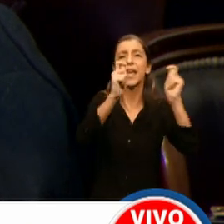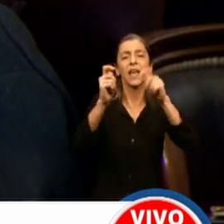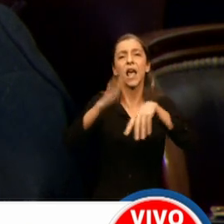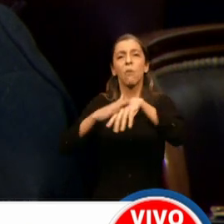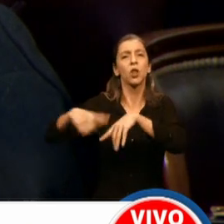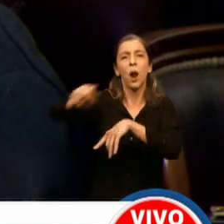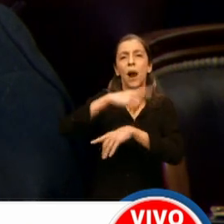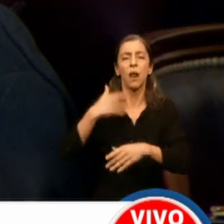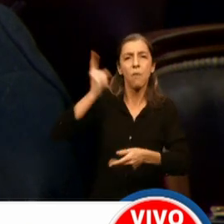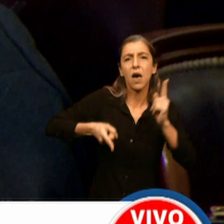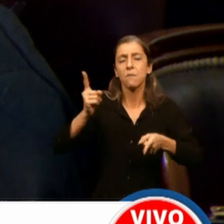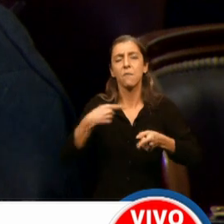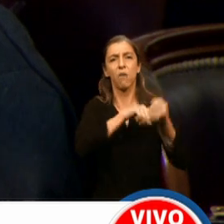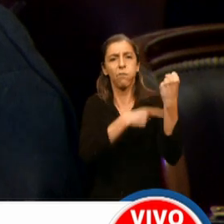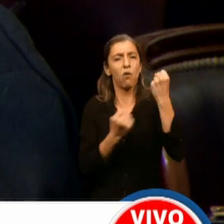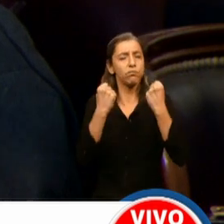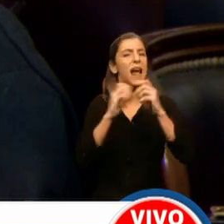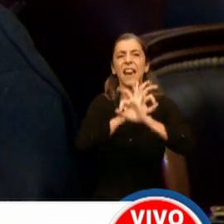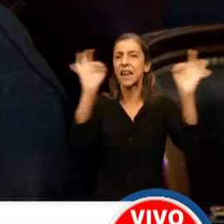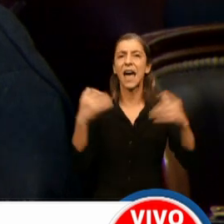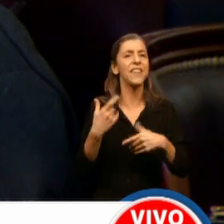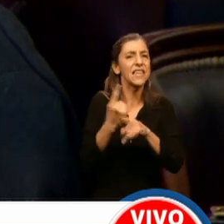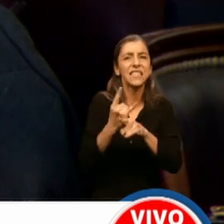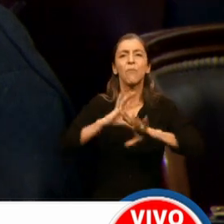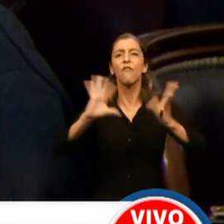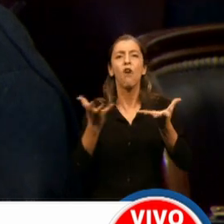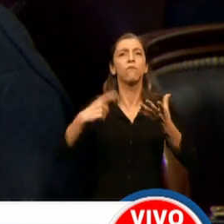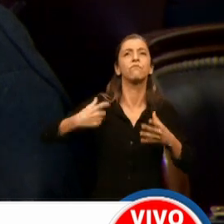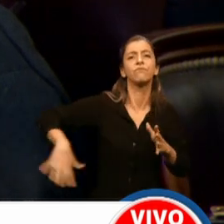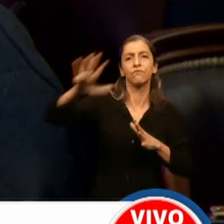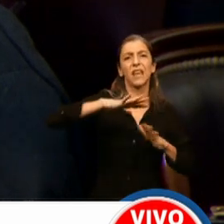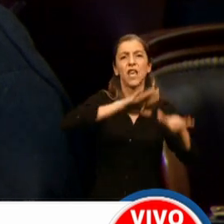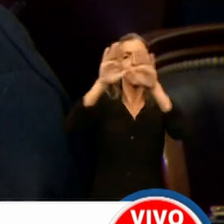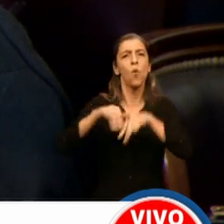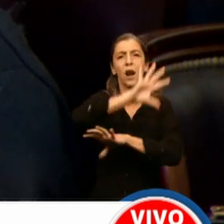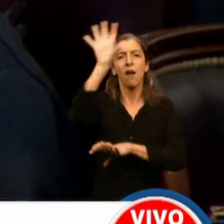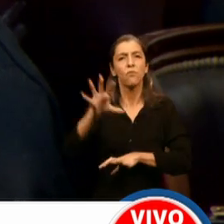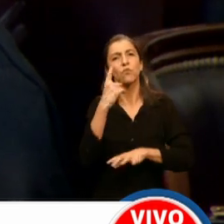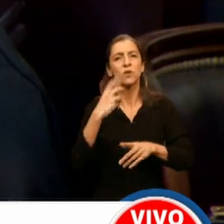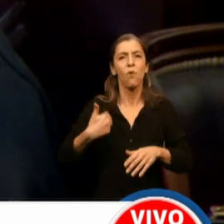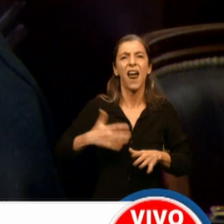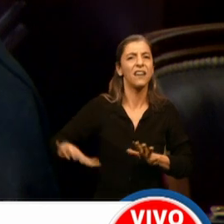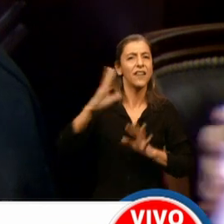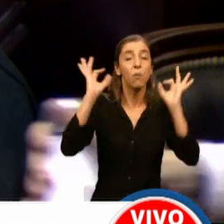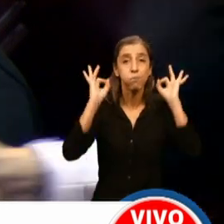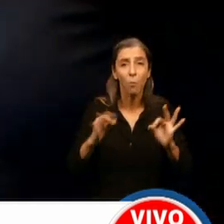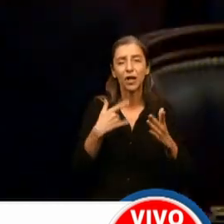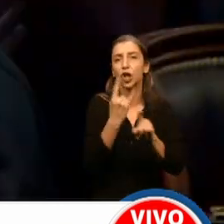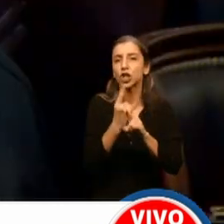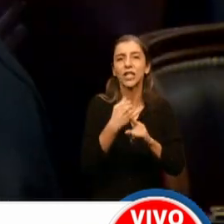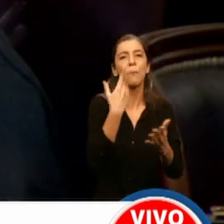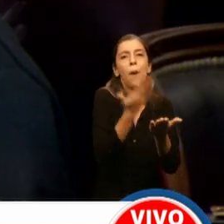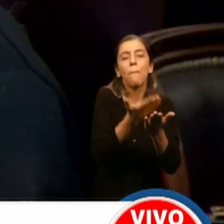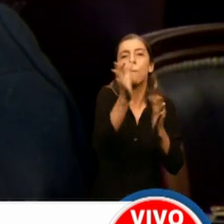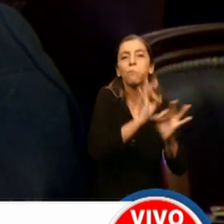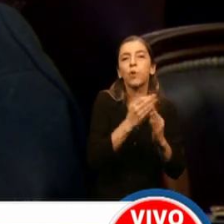entrismo sin autoritarismos de forma federal de forma popular democratizando todo lo que toca y haciendo de cada proyecto una nueva forma de